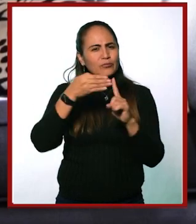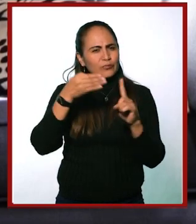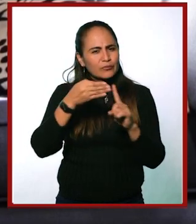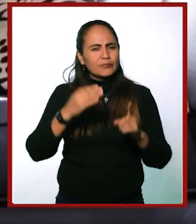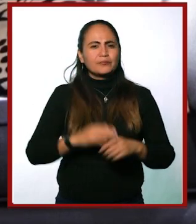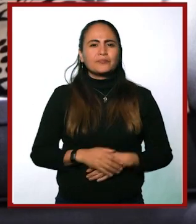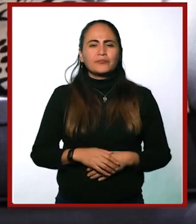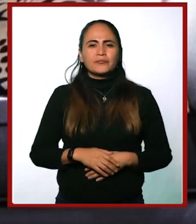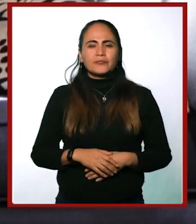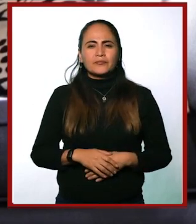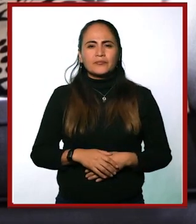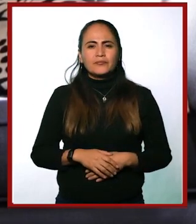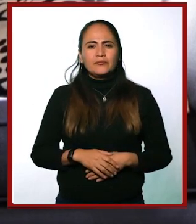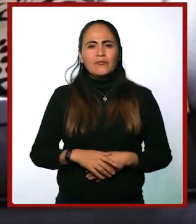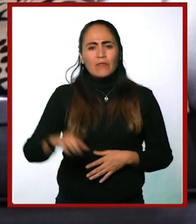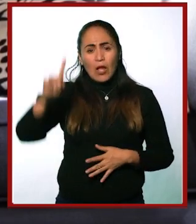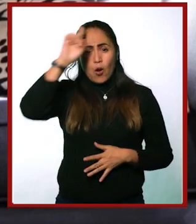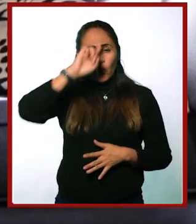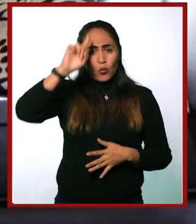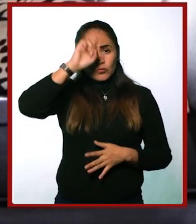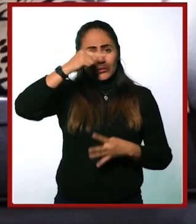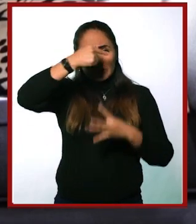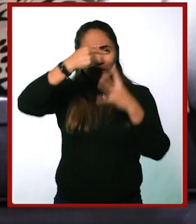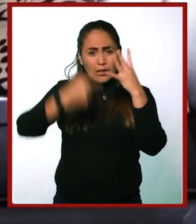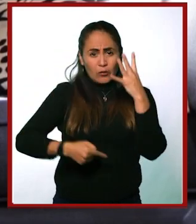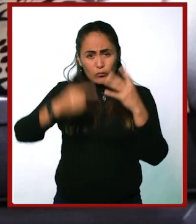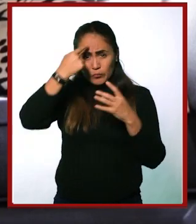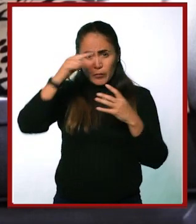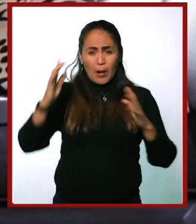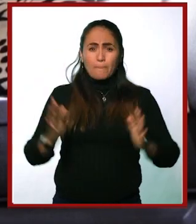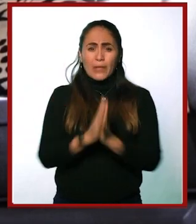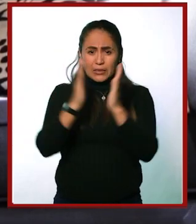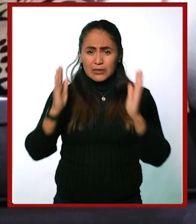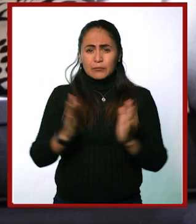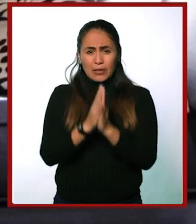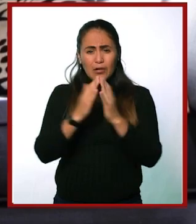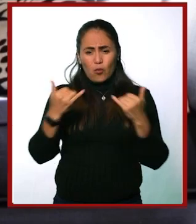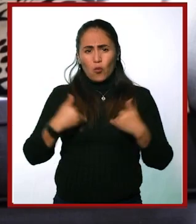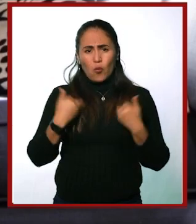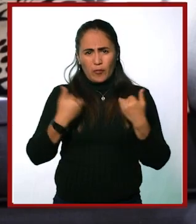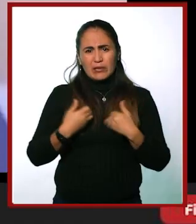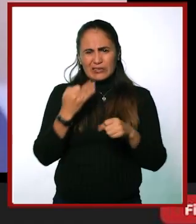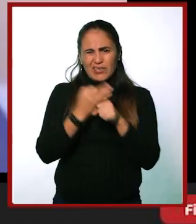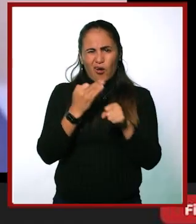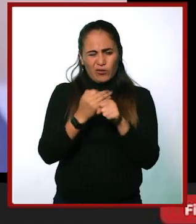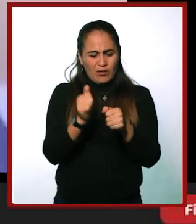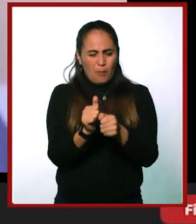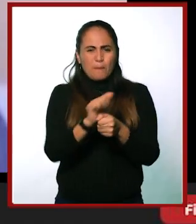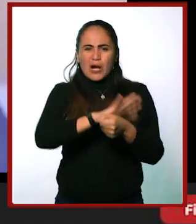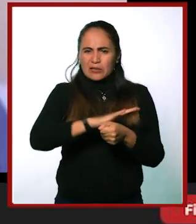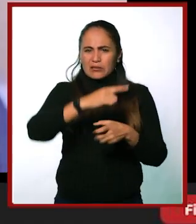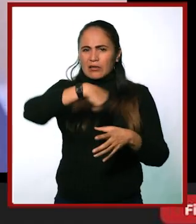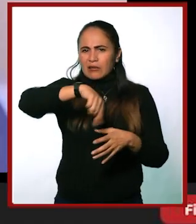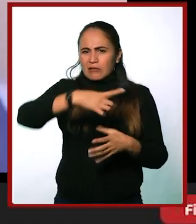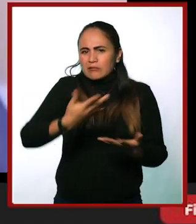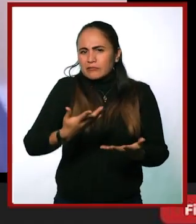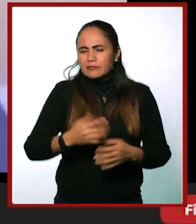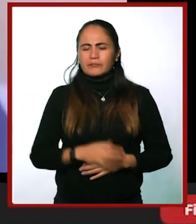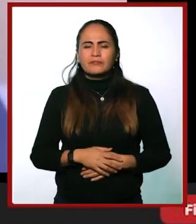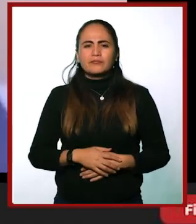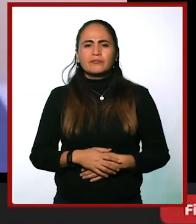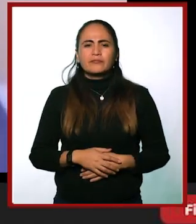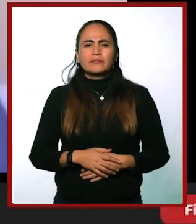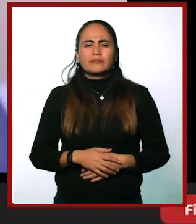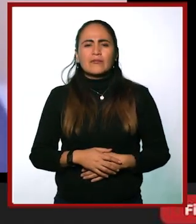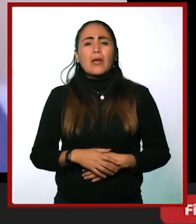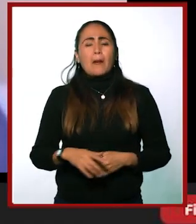respuesta, pero ¿cuáles serían sus recomendaciones para promover la participación de los jóvenes en la situación actual? Bueno, yo creo que